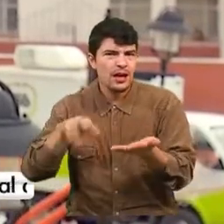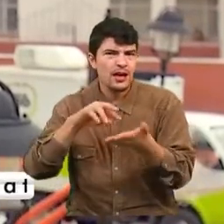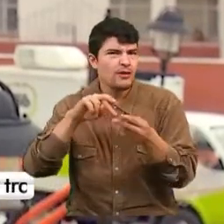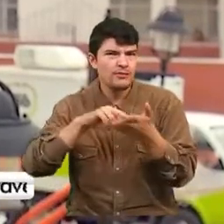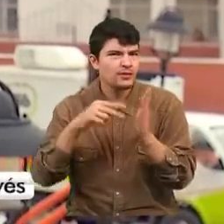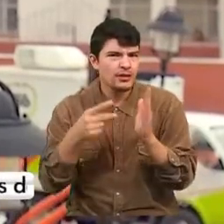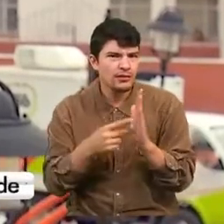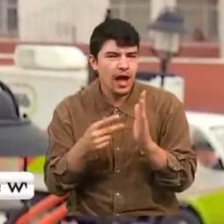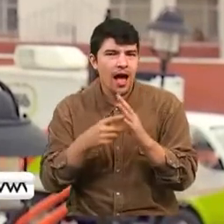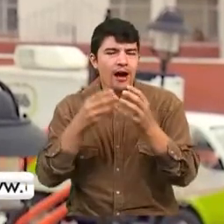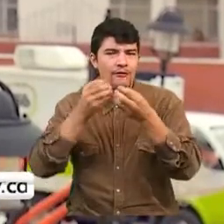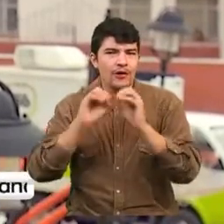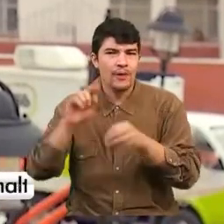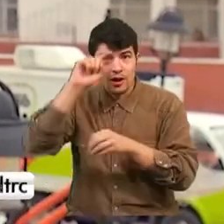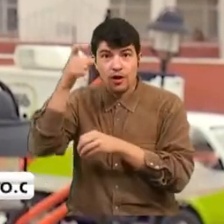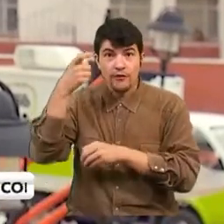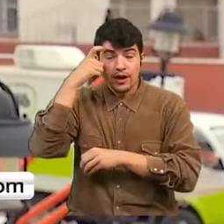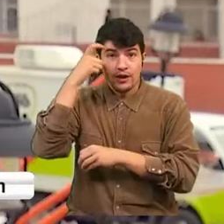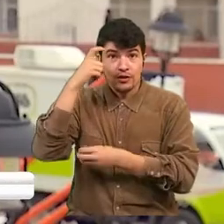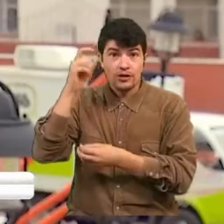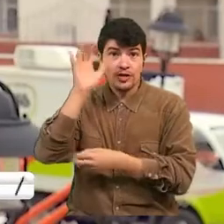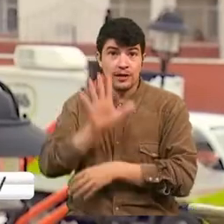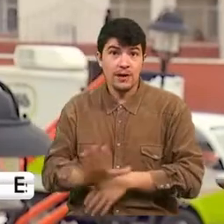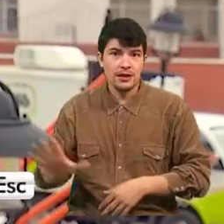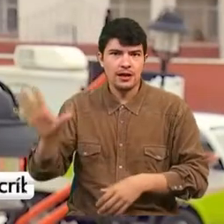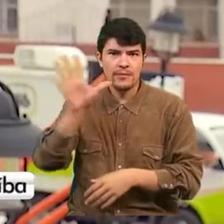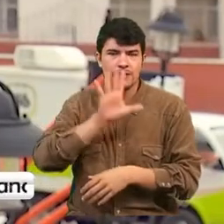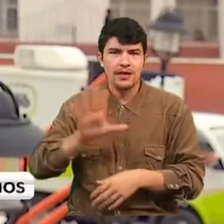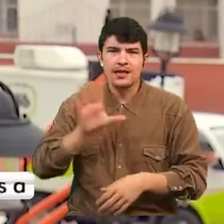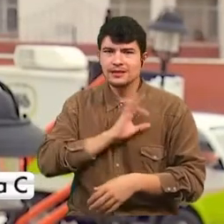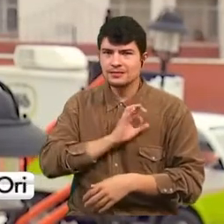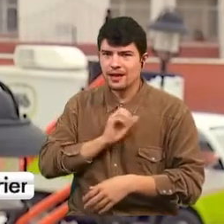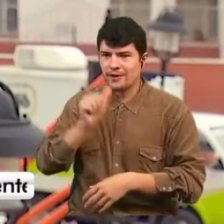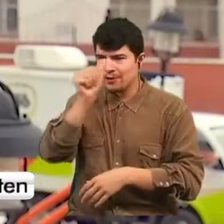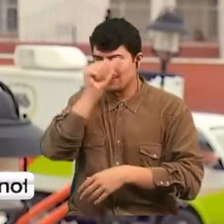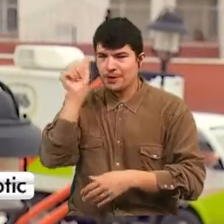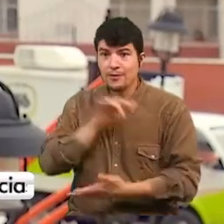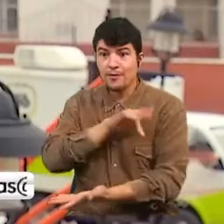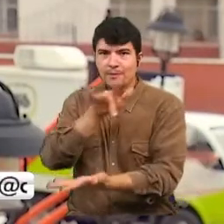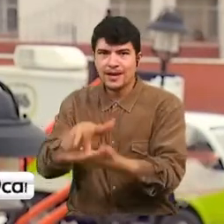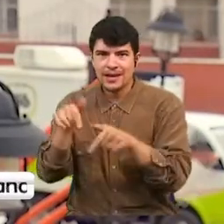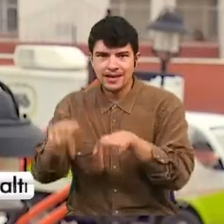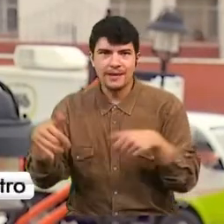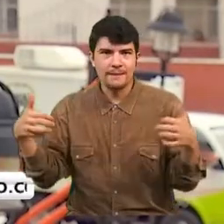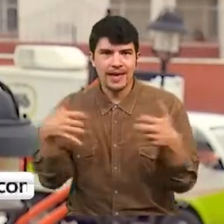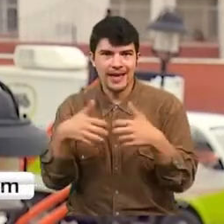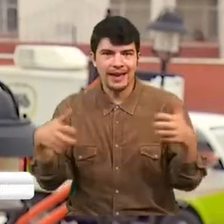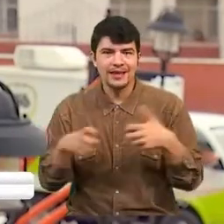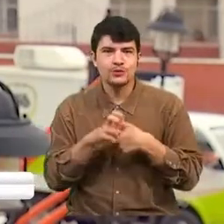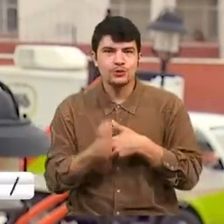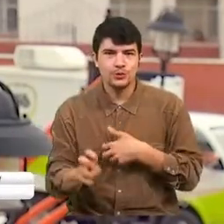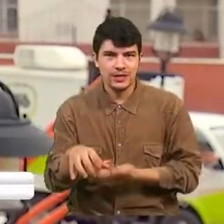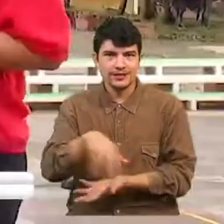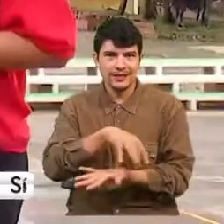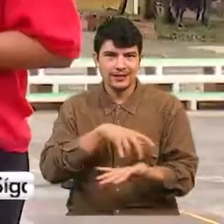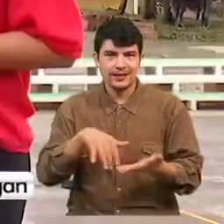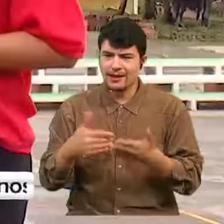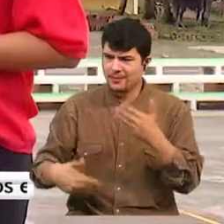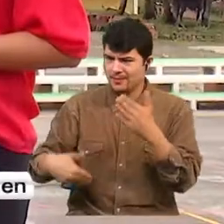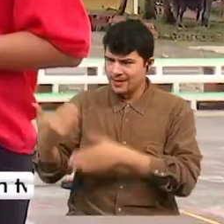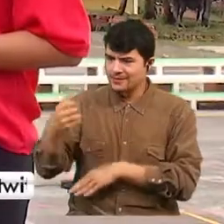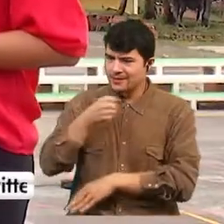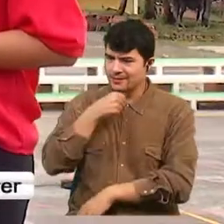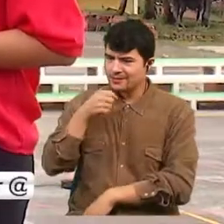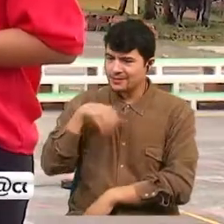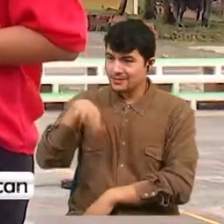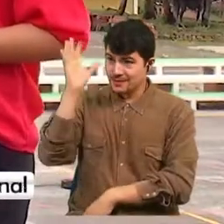gobierno departamental, que durante todo este fin de semana se ha tomado esta provincia de Vélez al sur del departamento. Pero ¿qué tal si iniciamos con nuestras noticias